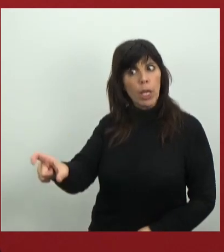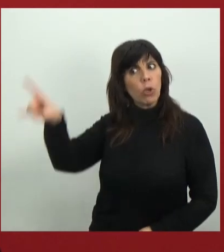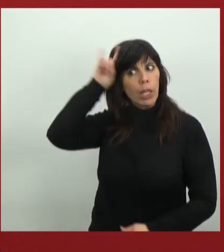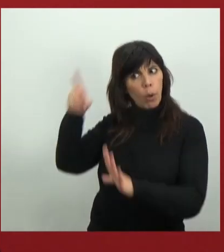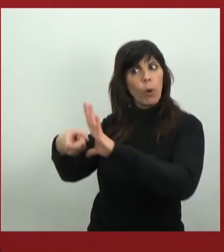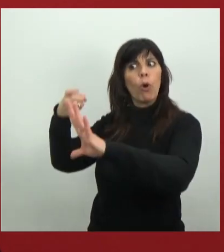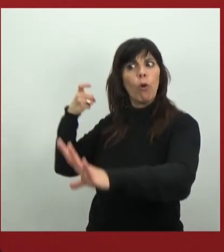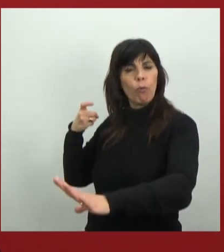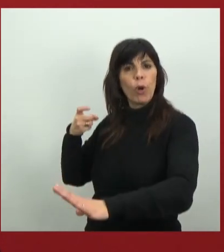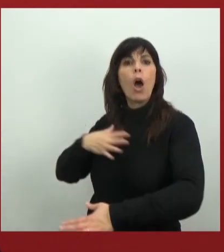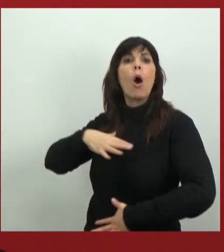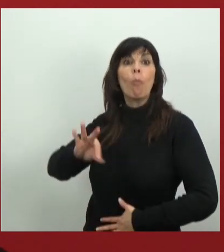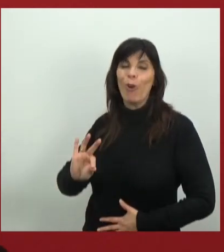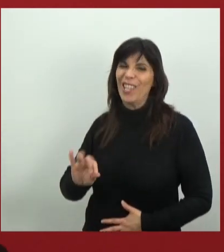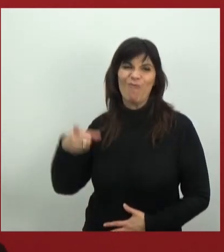pero no una mala costumbre.